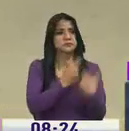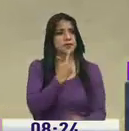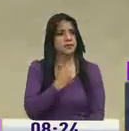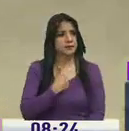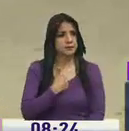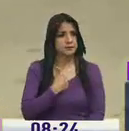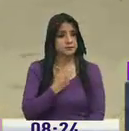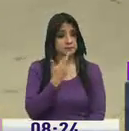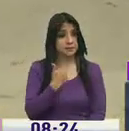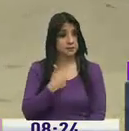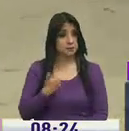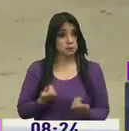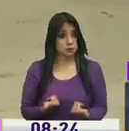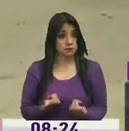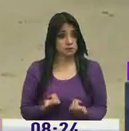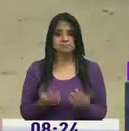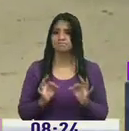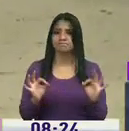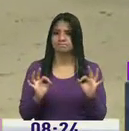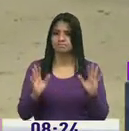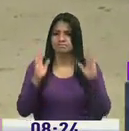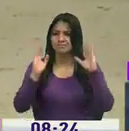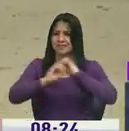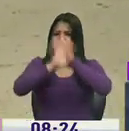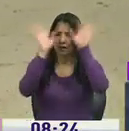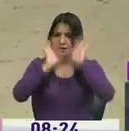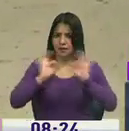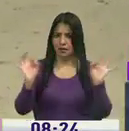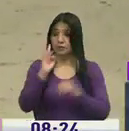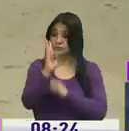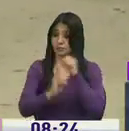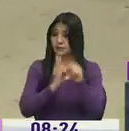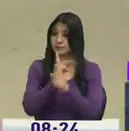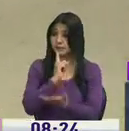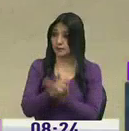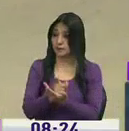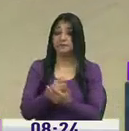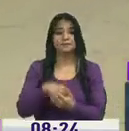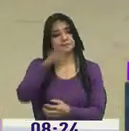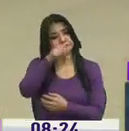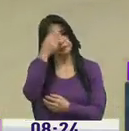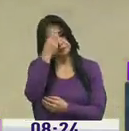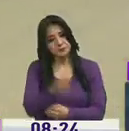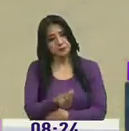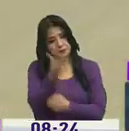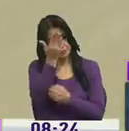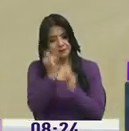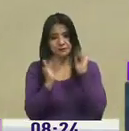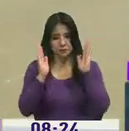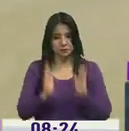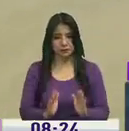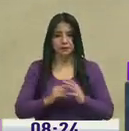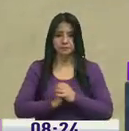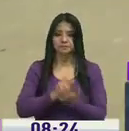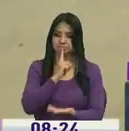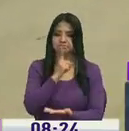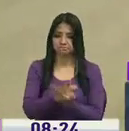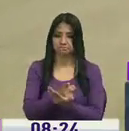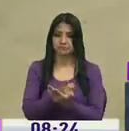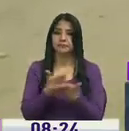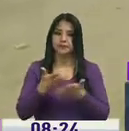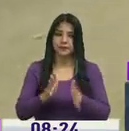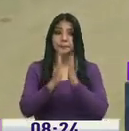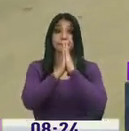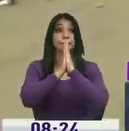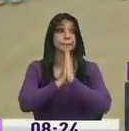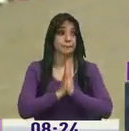una respuesta clara y ya ha pasado casi dos años. Buenos días, señor. Buenos días, señorita. Es verdad que se ha solicitado